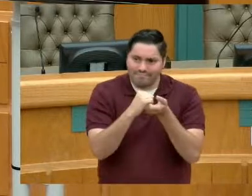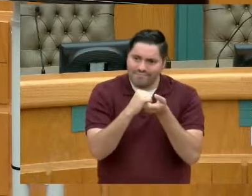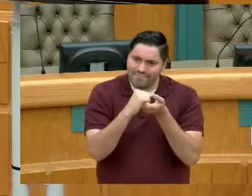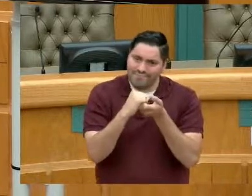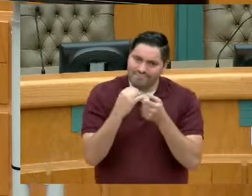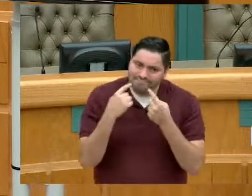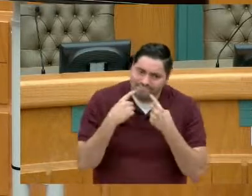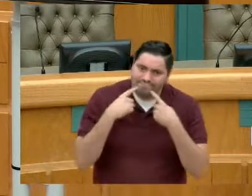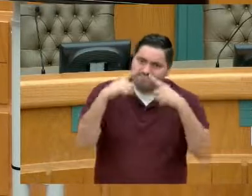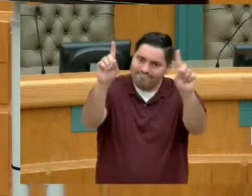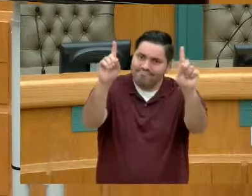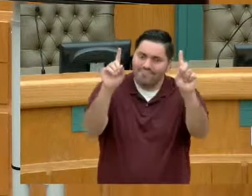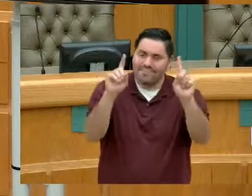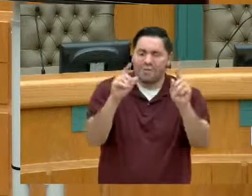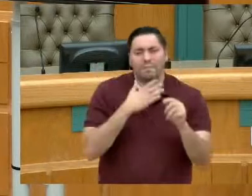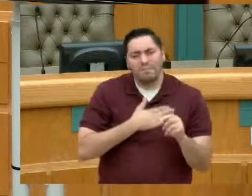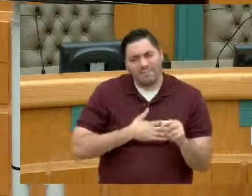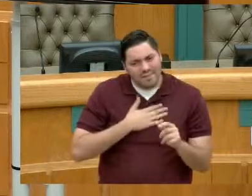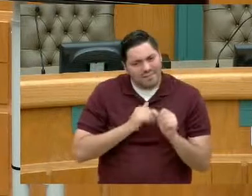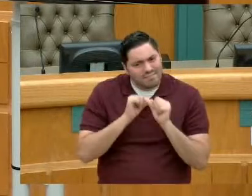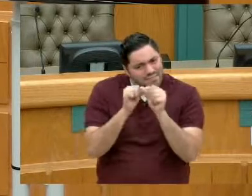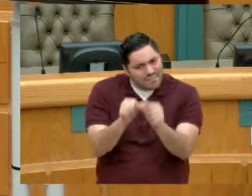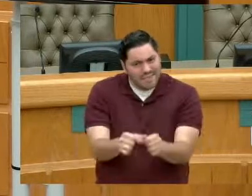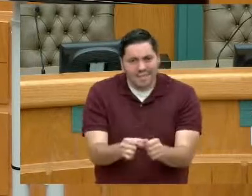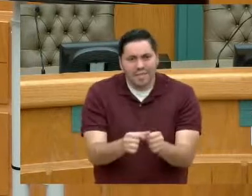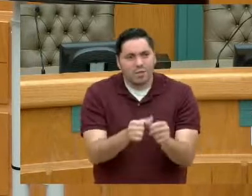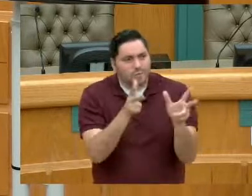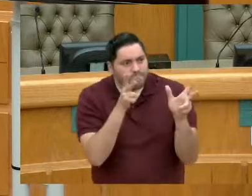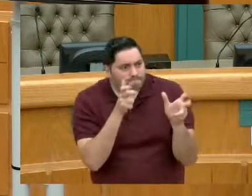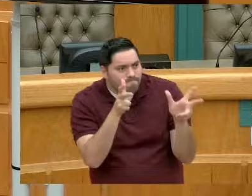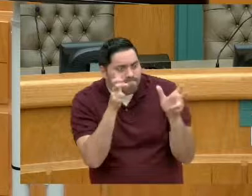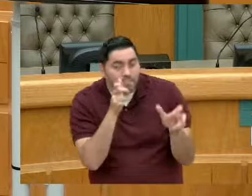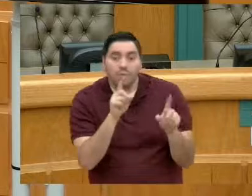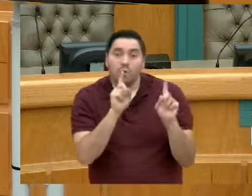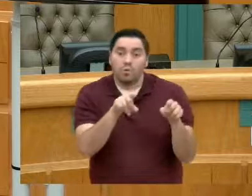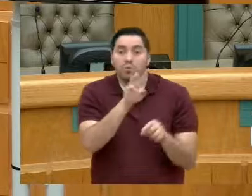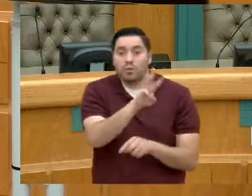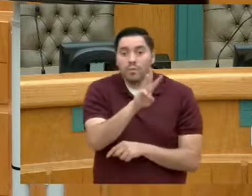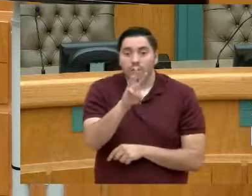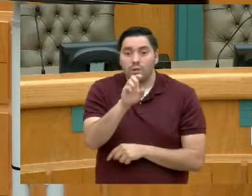COVID-19 pandemic. Please continue to stay informed and visit